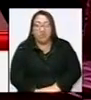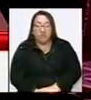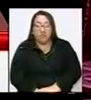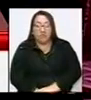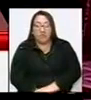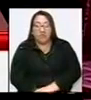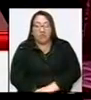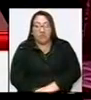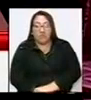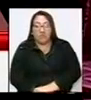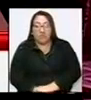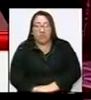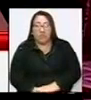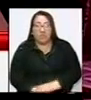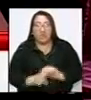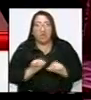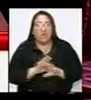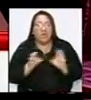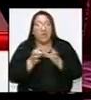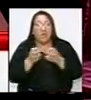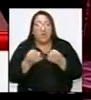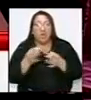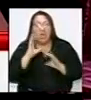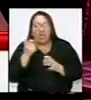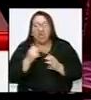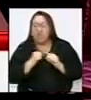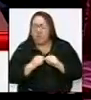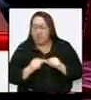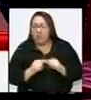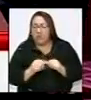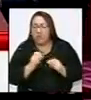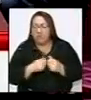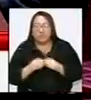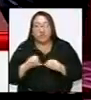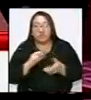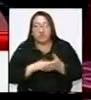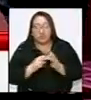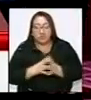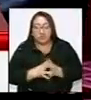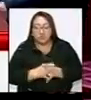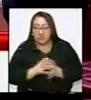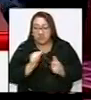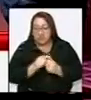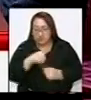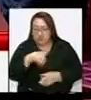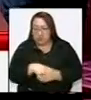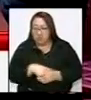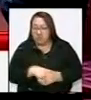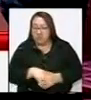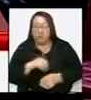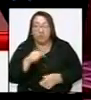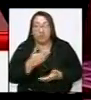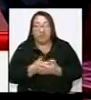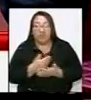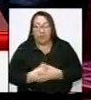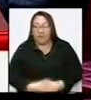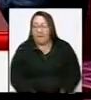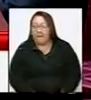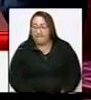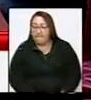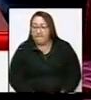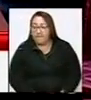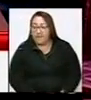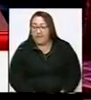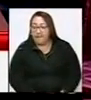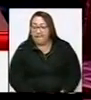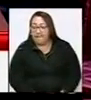sin el quórum de reglamento, pero va a continuar para precisamente realizar la votación de la propuesta recaída